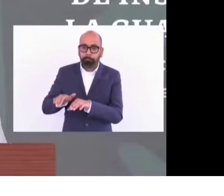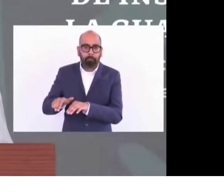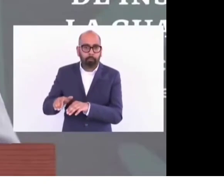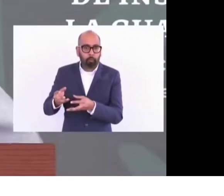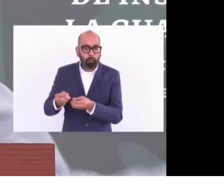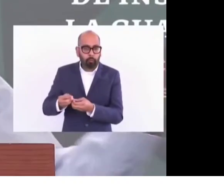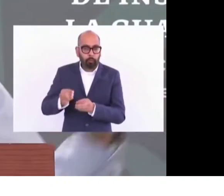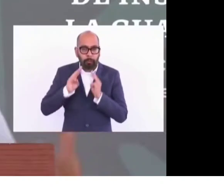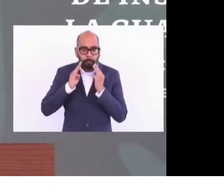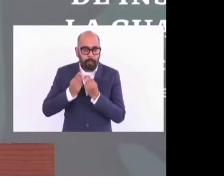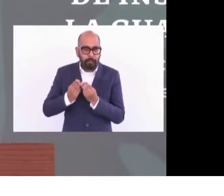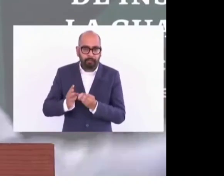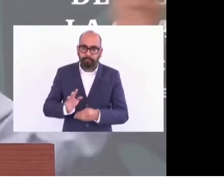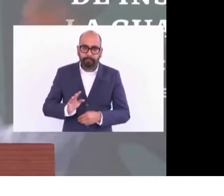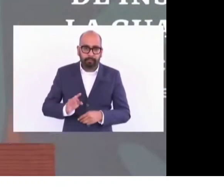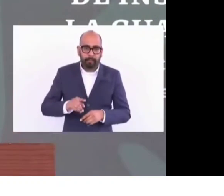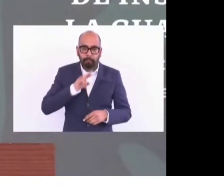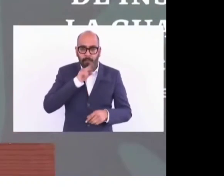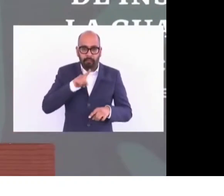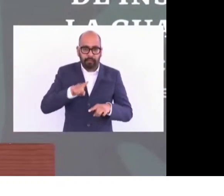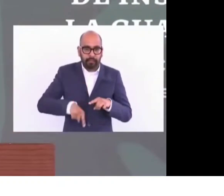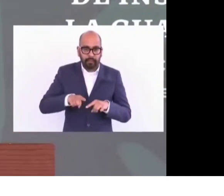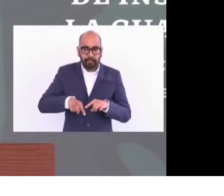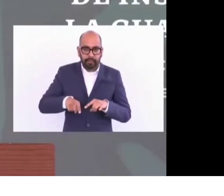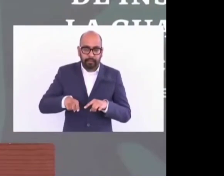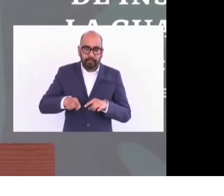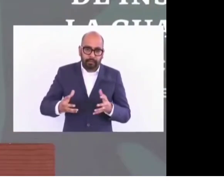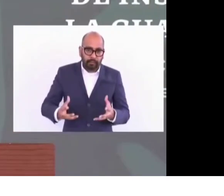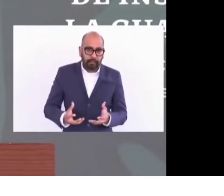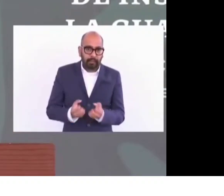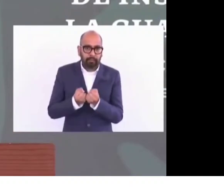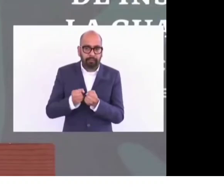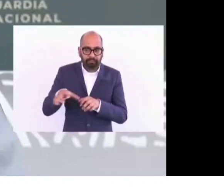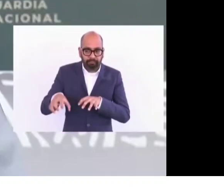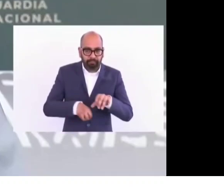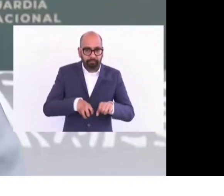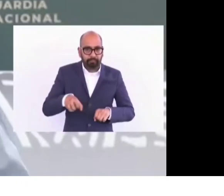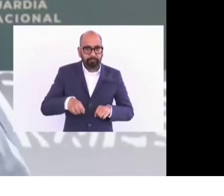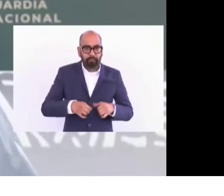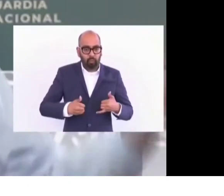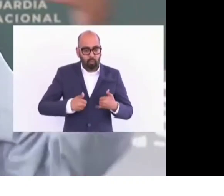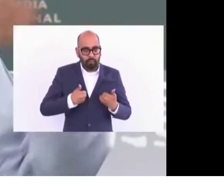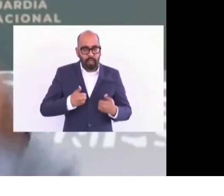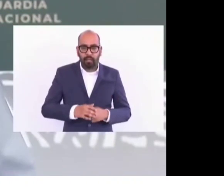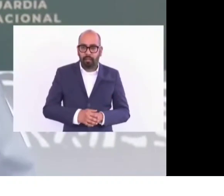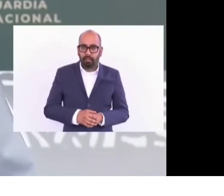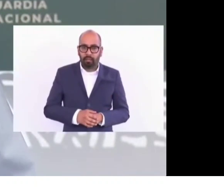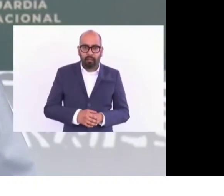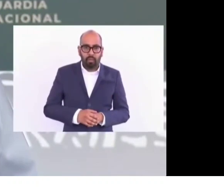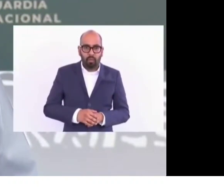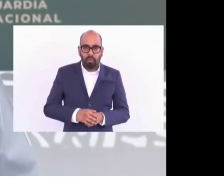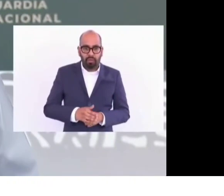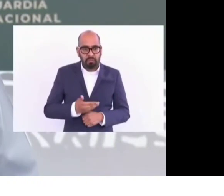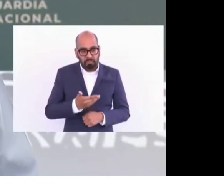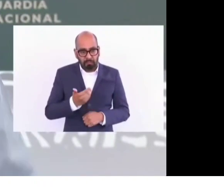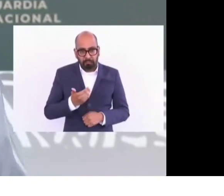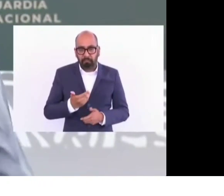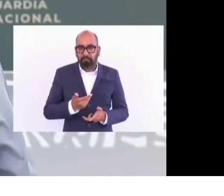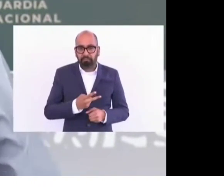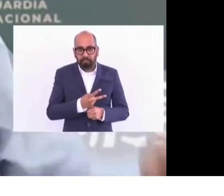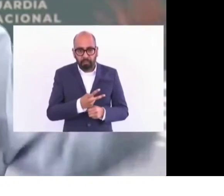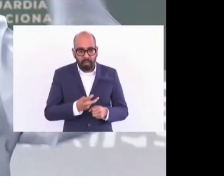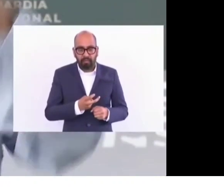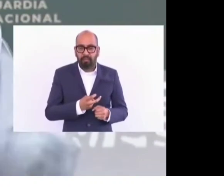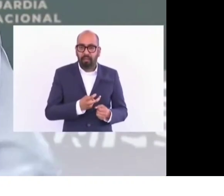Que no puedan reclutar a los jóvenes. Que no los enganchen, que no